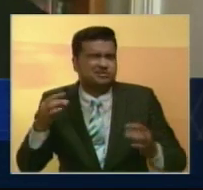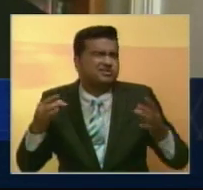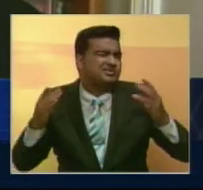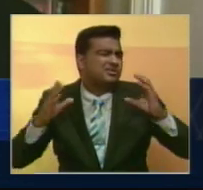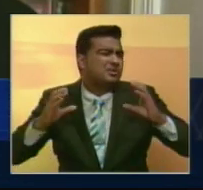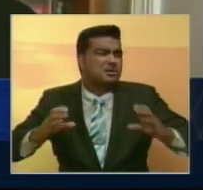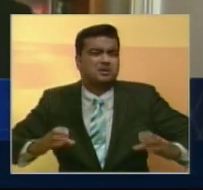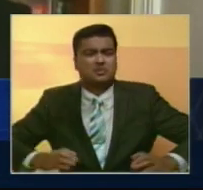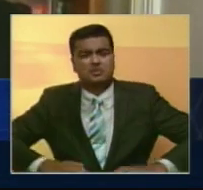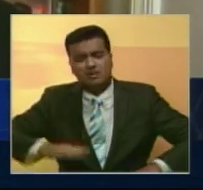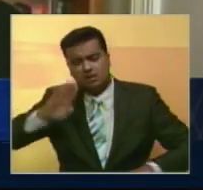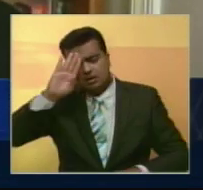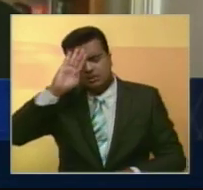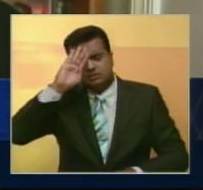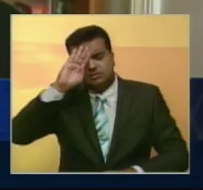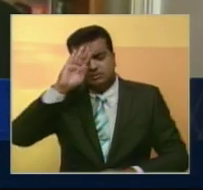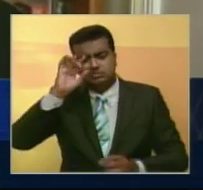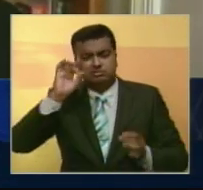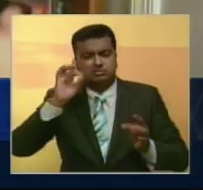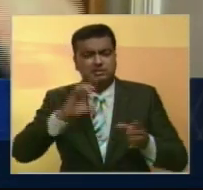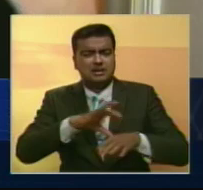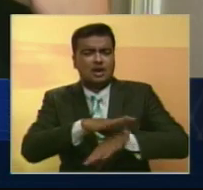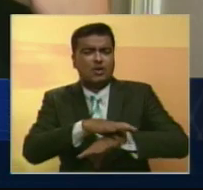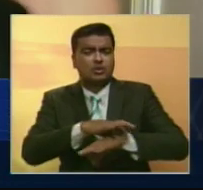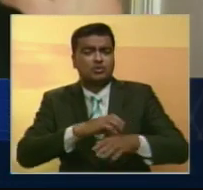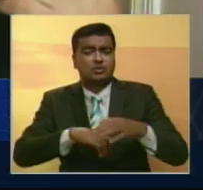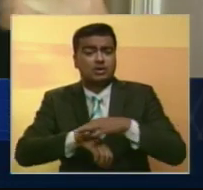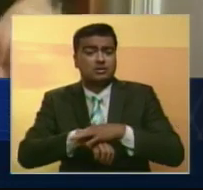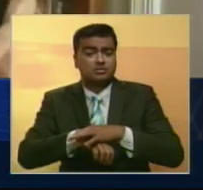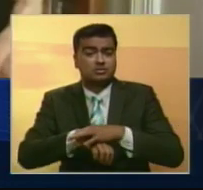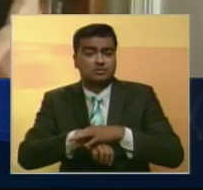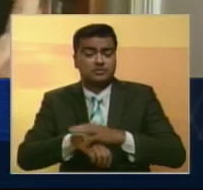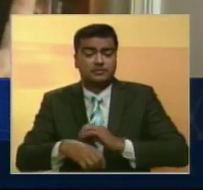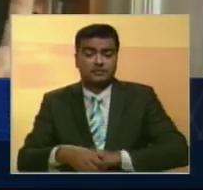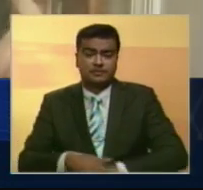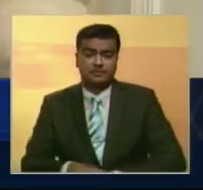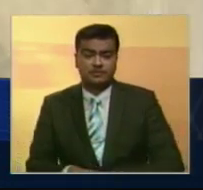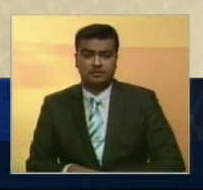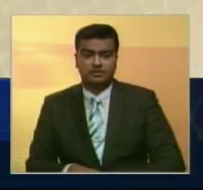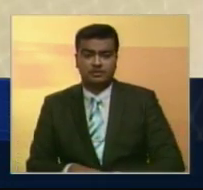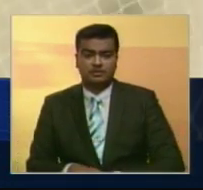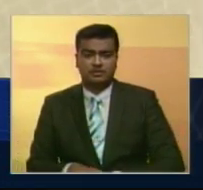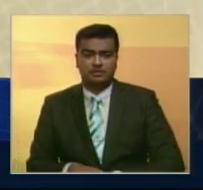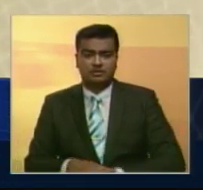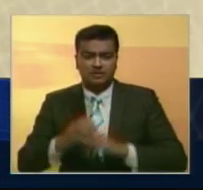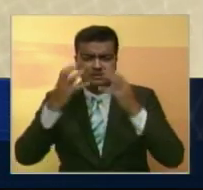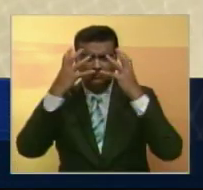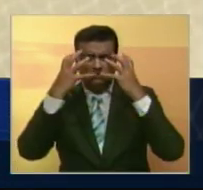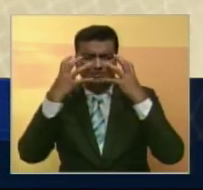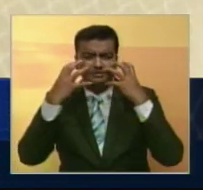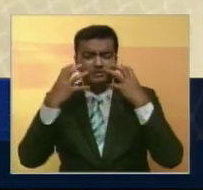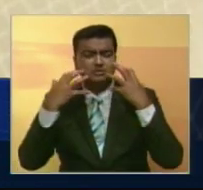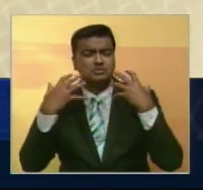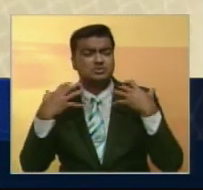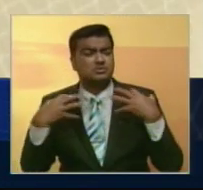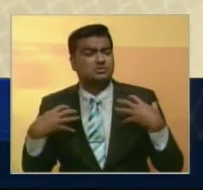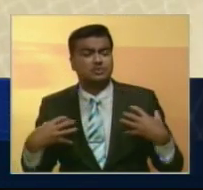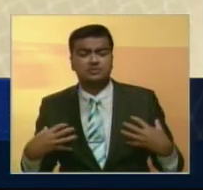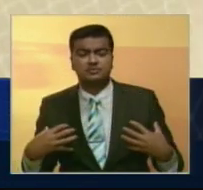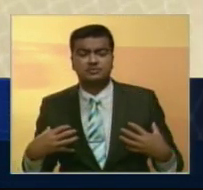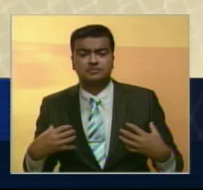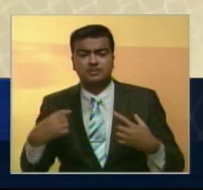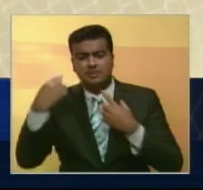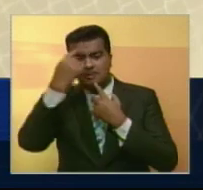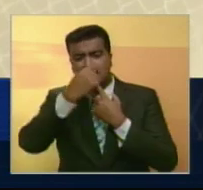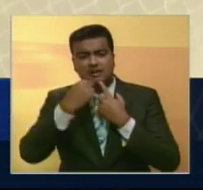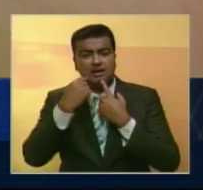cuerpo, da un poco de fiebre, da dolor de las coyunturas, aparece un rash muy característico, es decir, una erupción cutánea que empezando en la